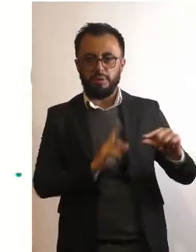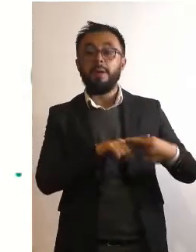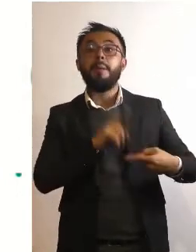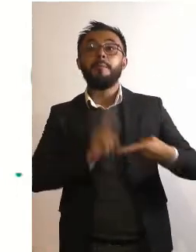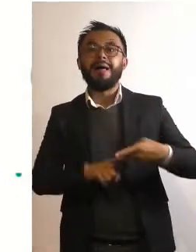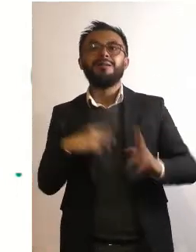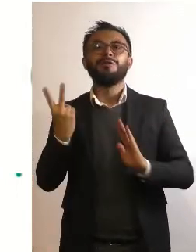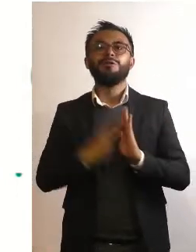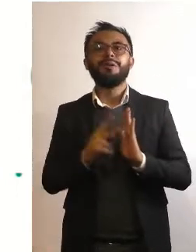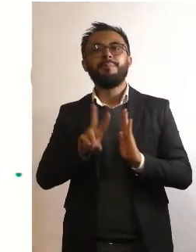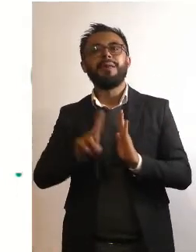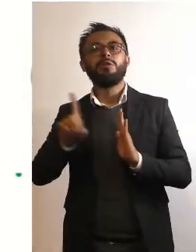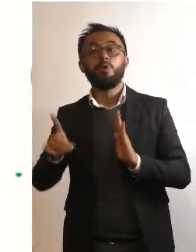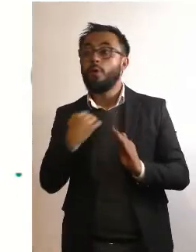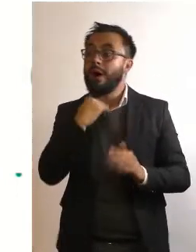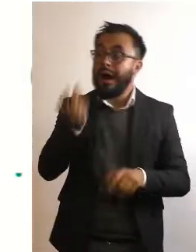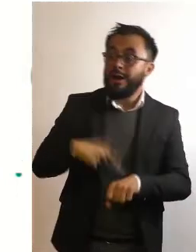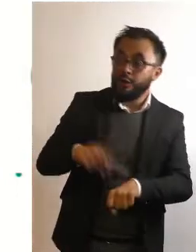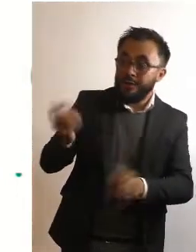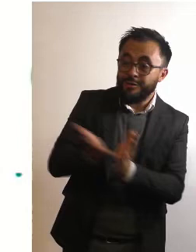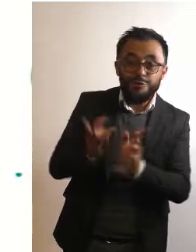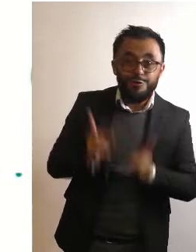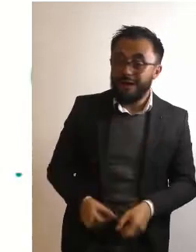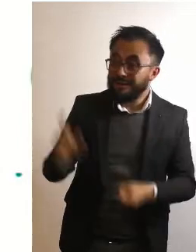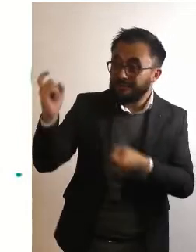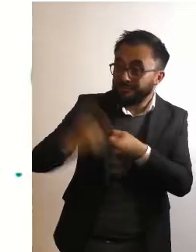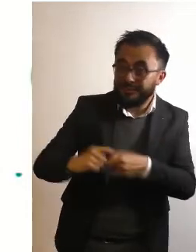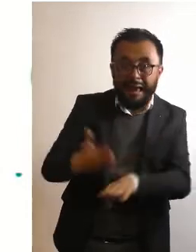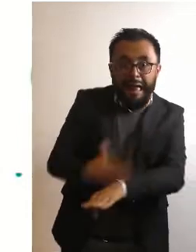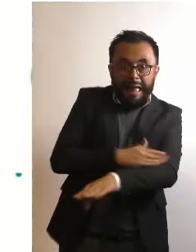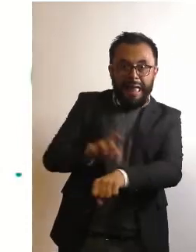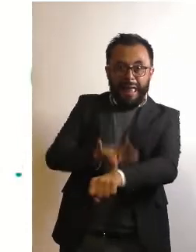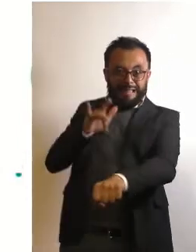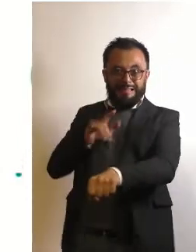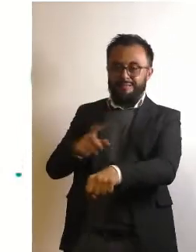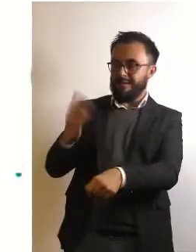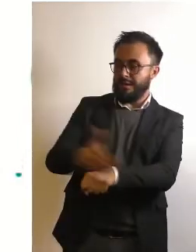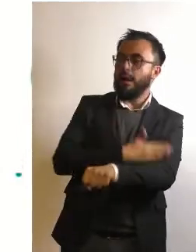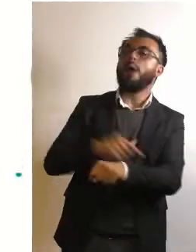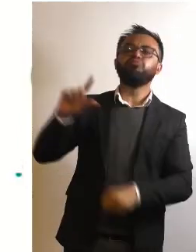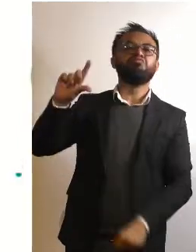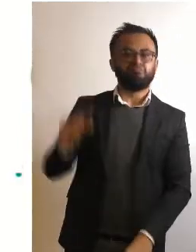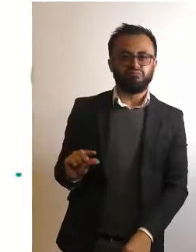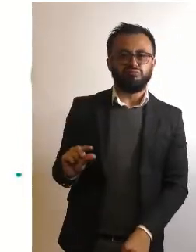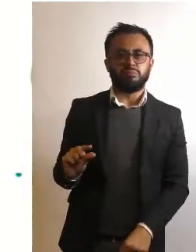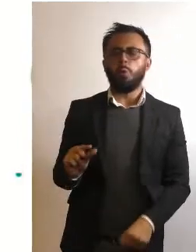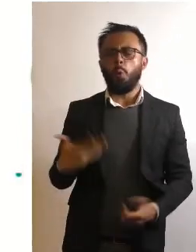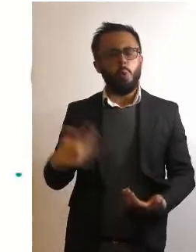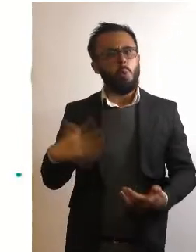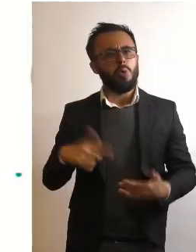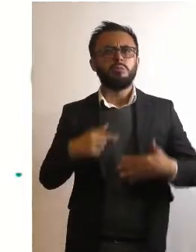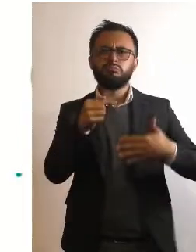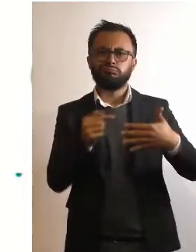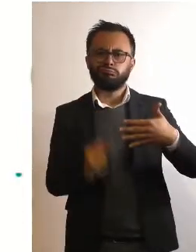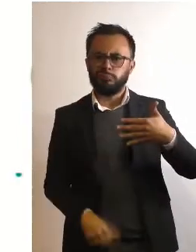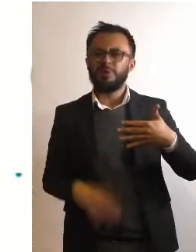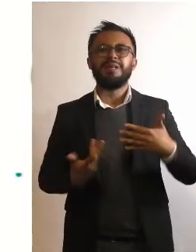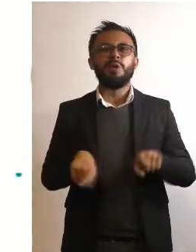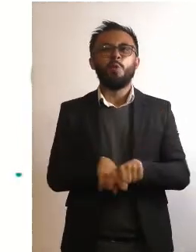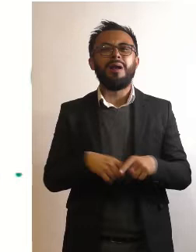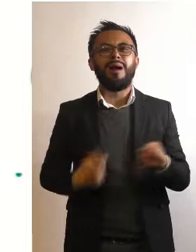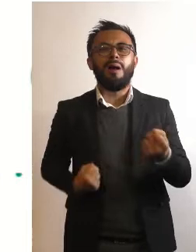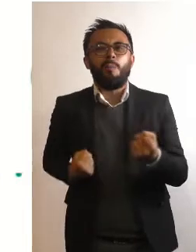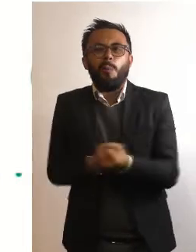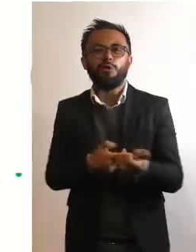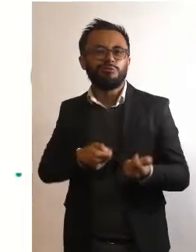por pronto pago para nuestros estudiantes. Es decir, tuvimos un sinnúmero de apoyos financieros